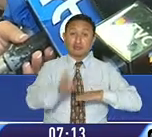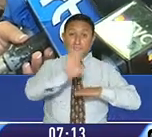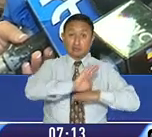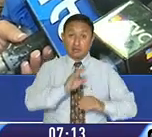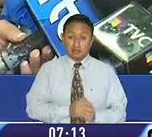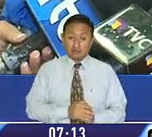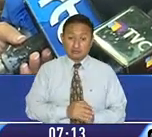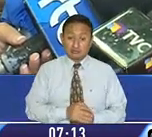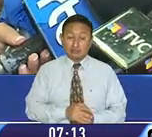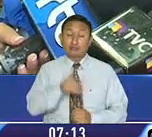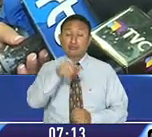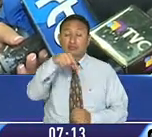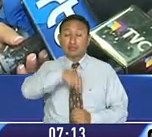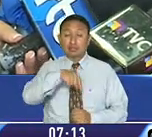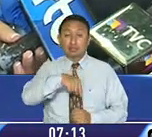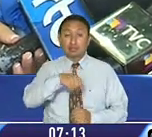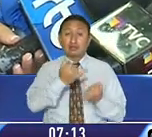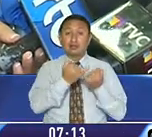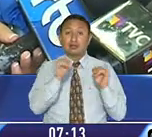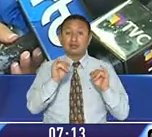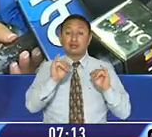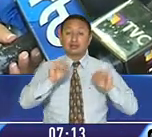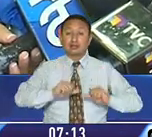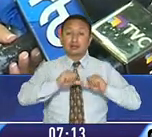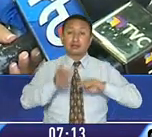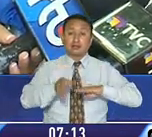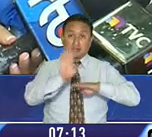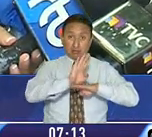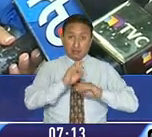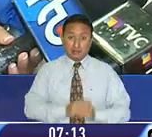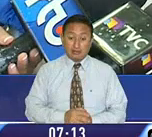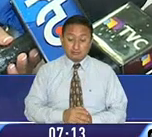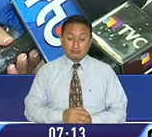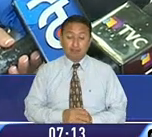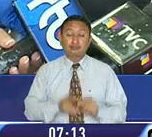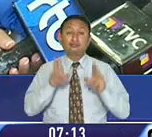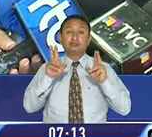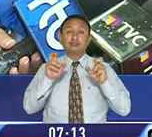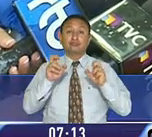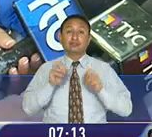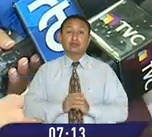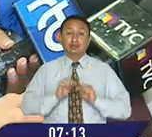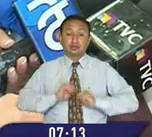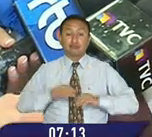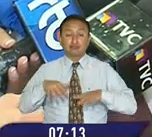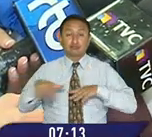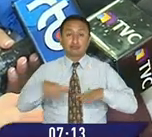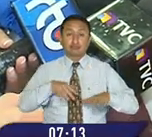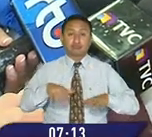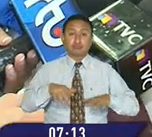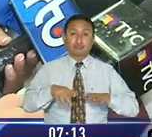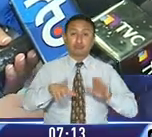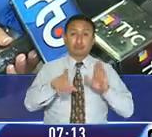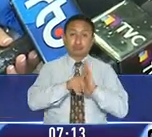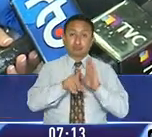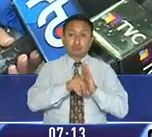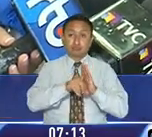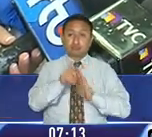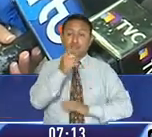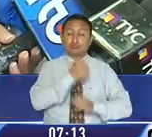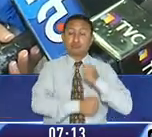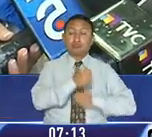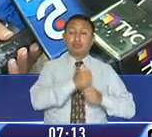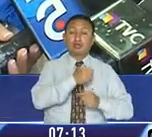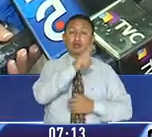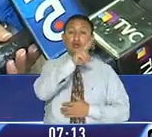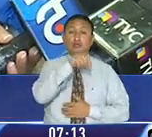por la institucionalidad de la función legislativa y obviamente el tema de que la coordinación jurídica a partir de el año 2021 es